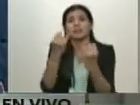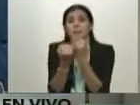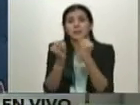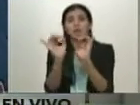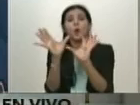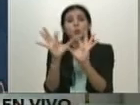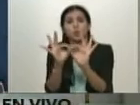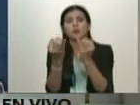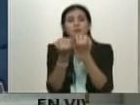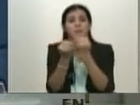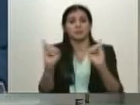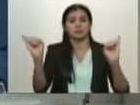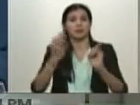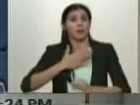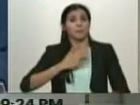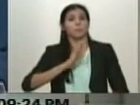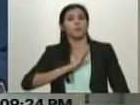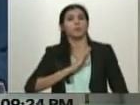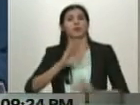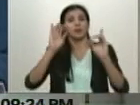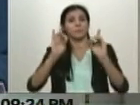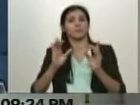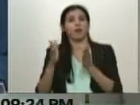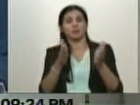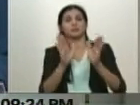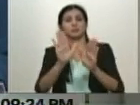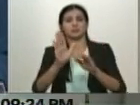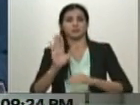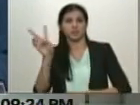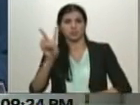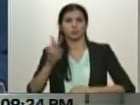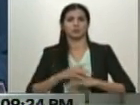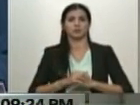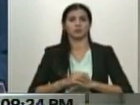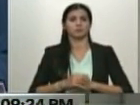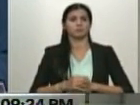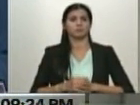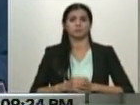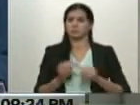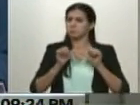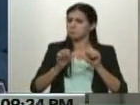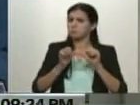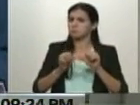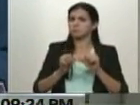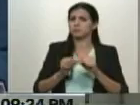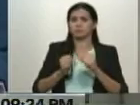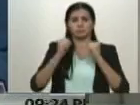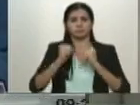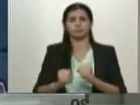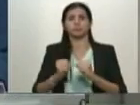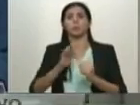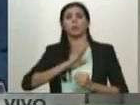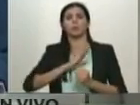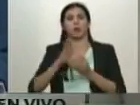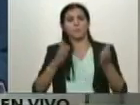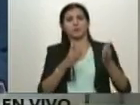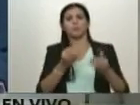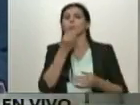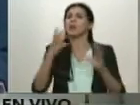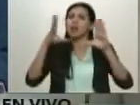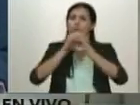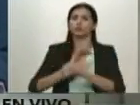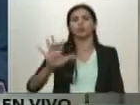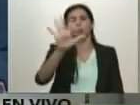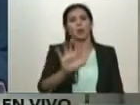de la autonomía, nuestro camino. Así que seguiremos nosotros afirmándonos en nuestro camino. Buenas noches a toda nuestra